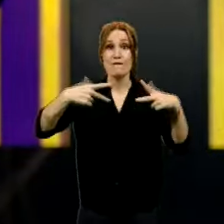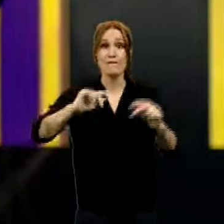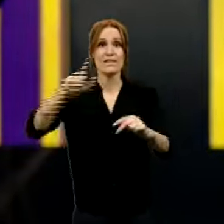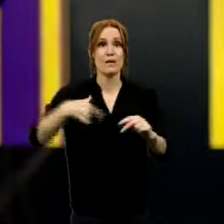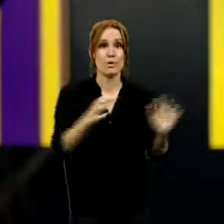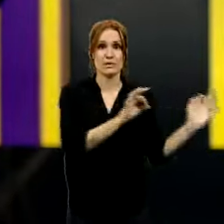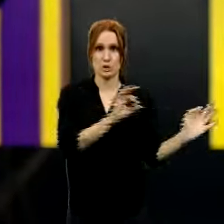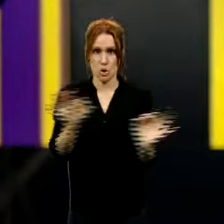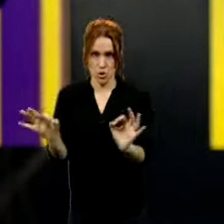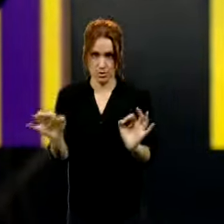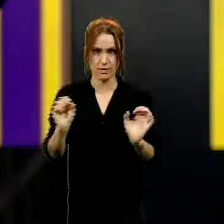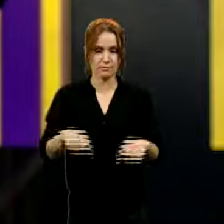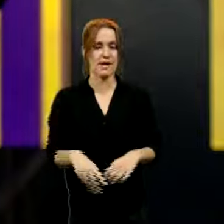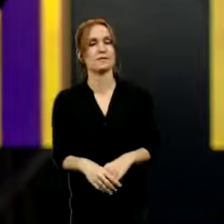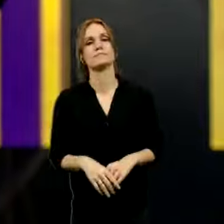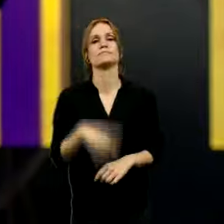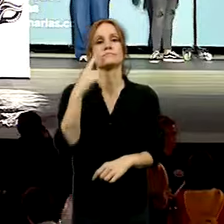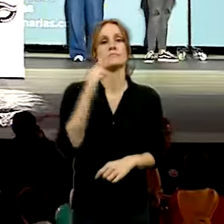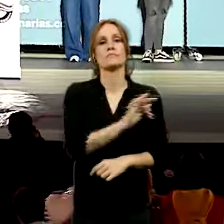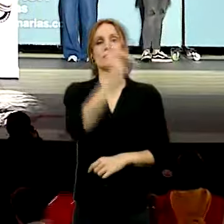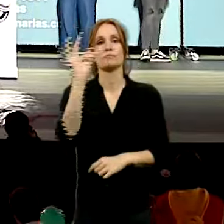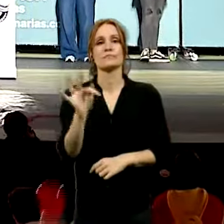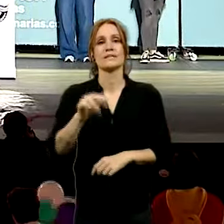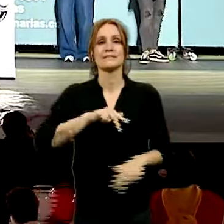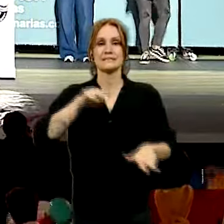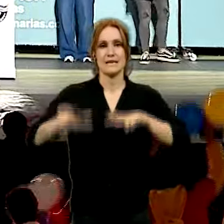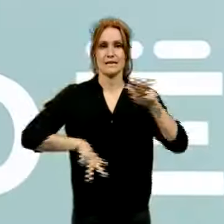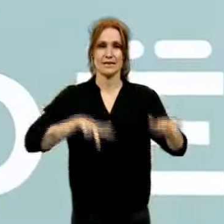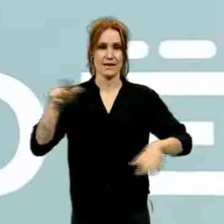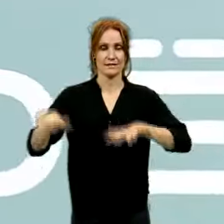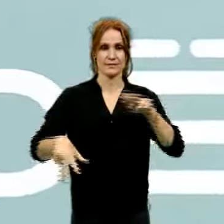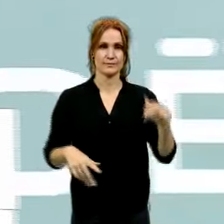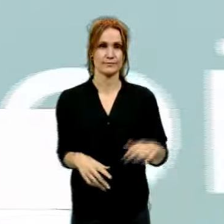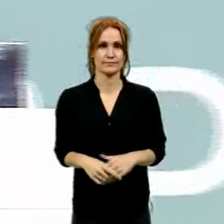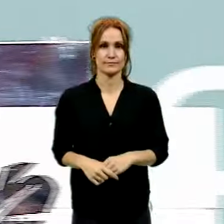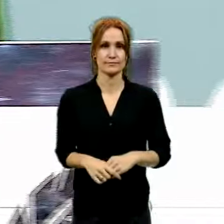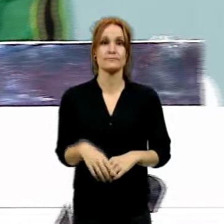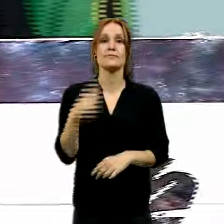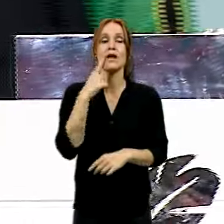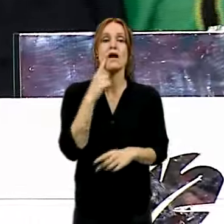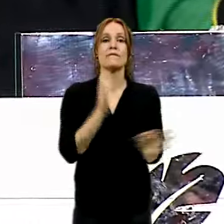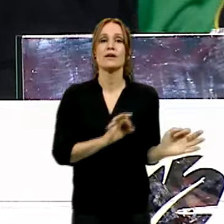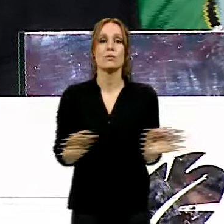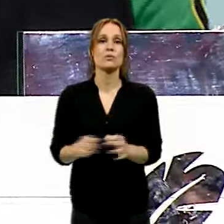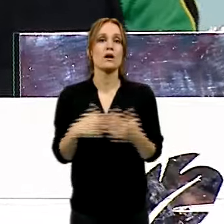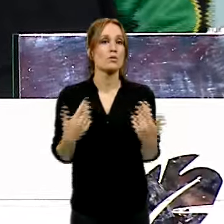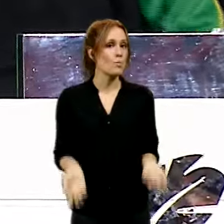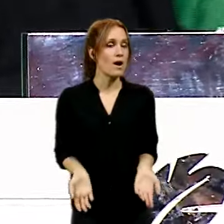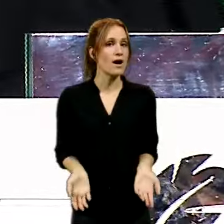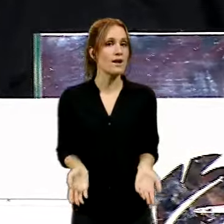Eso después. De actuación y vamos con los siguientes foto, que son Serenquenquenes. A ver en qué puesto están los